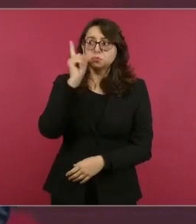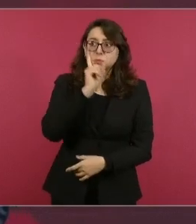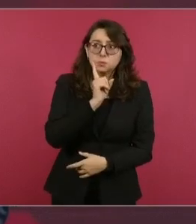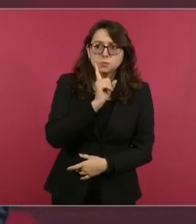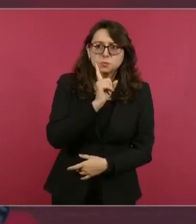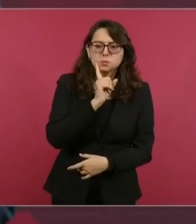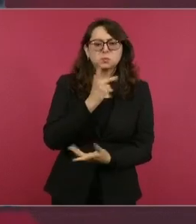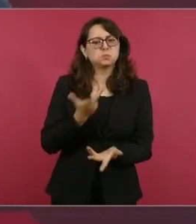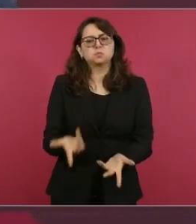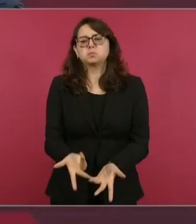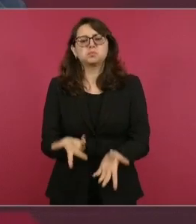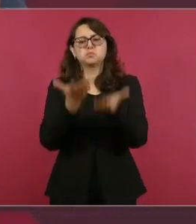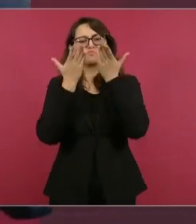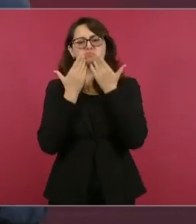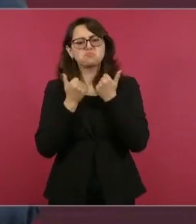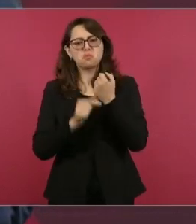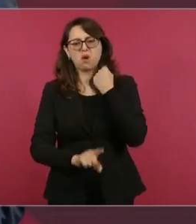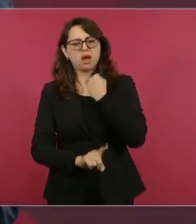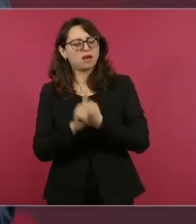Además,